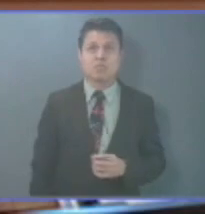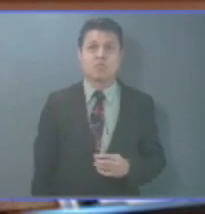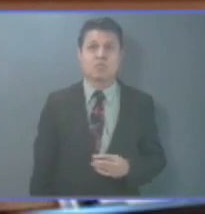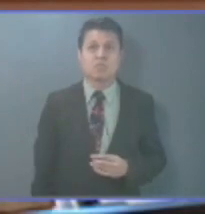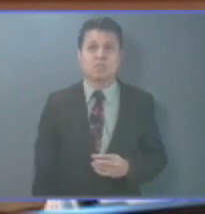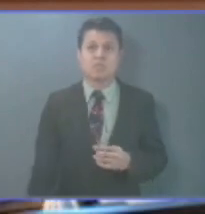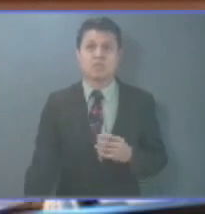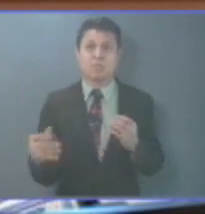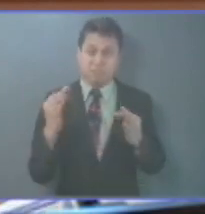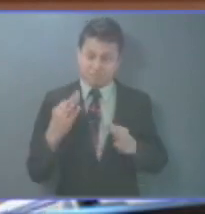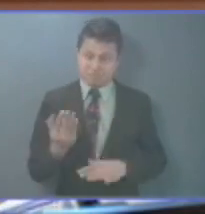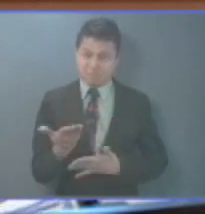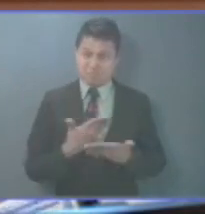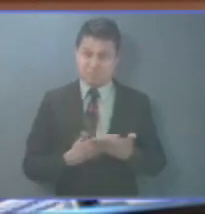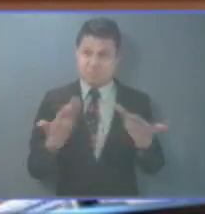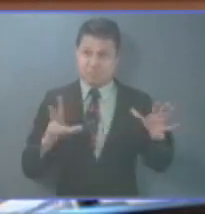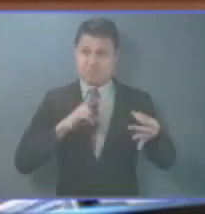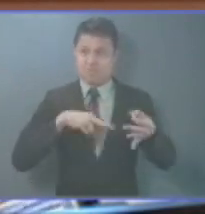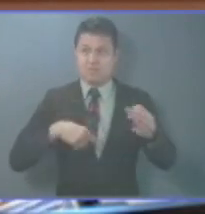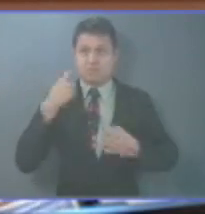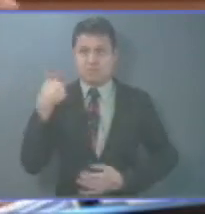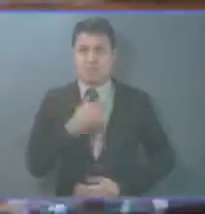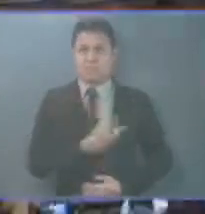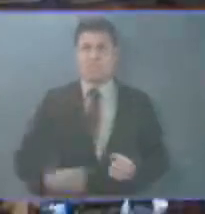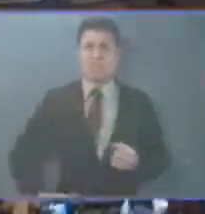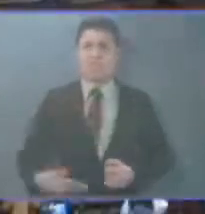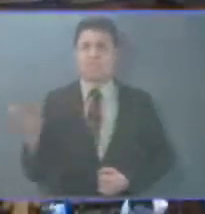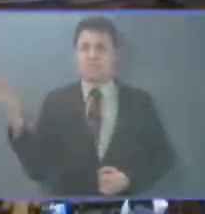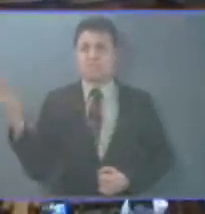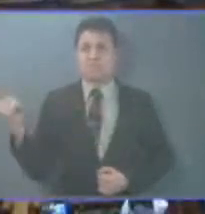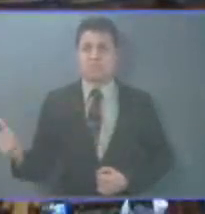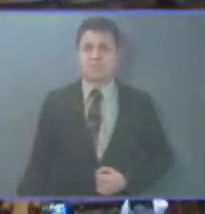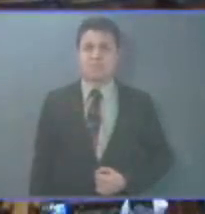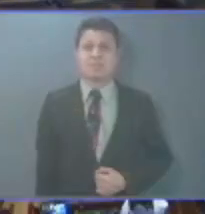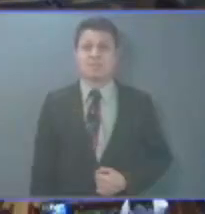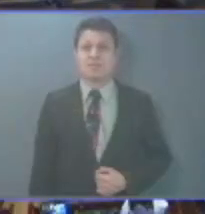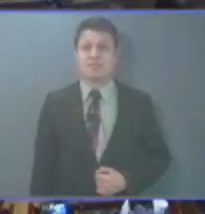existieran. Leído, presidente. Gracias, diputada.